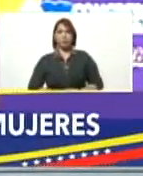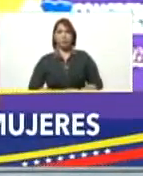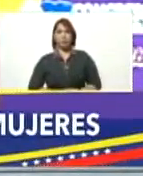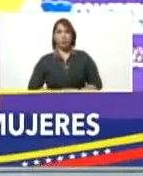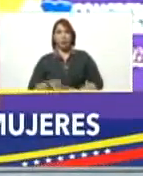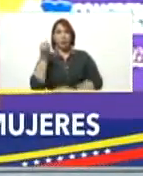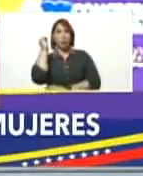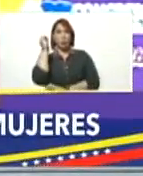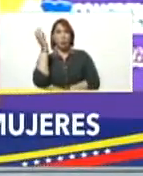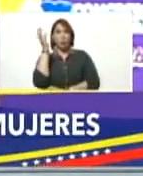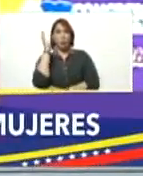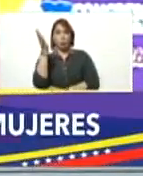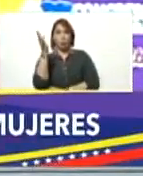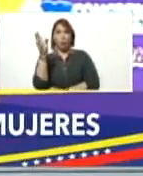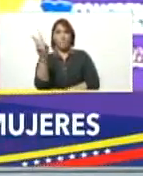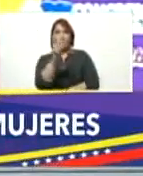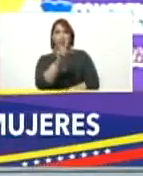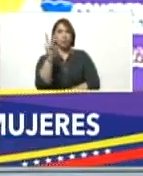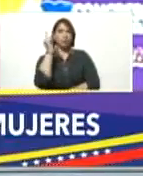Congreso Venezolano de Mujeres.